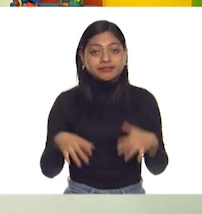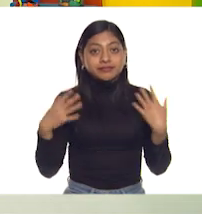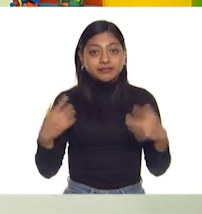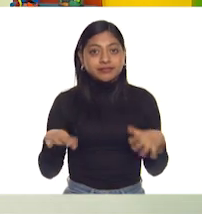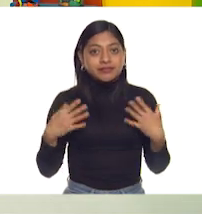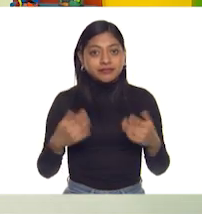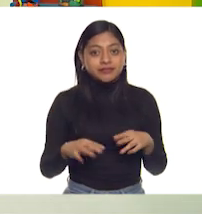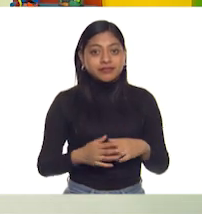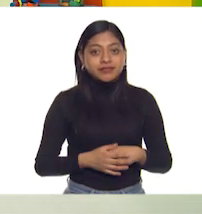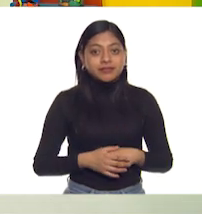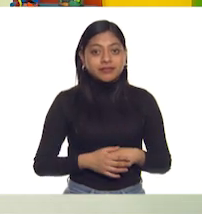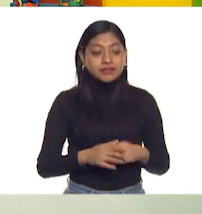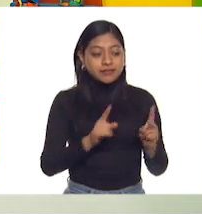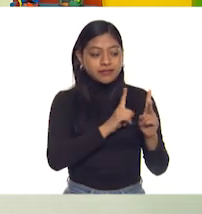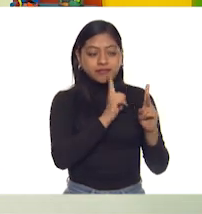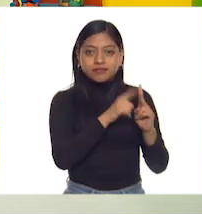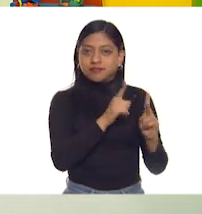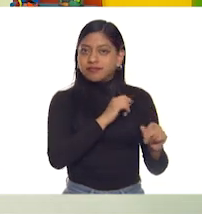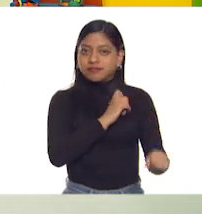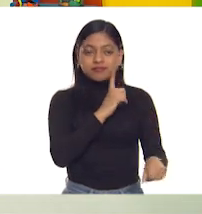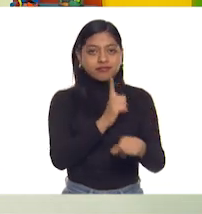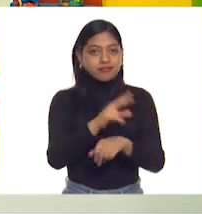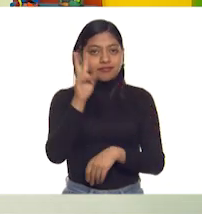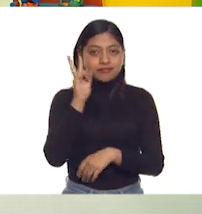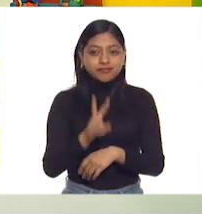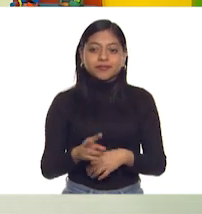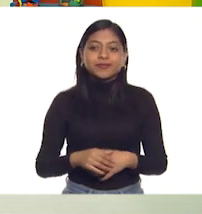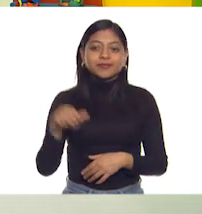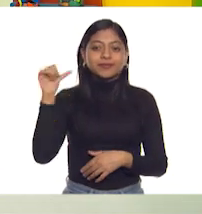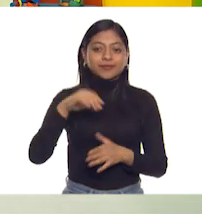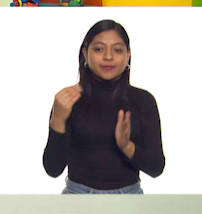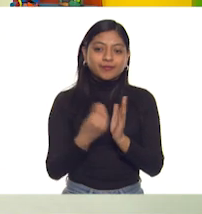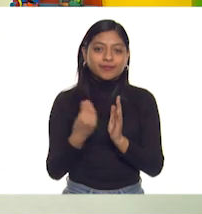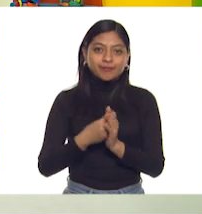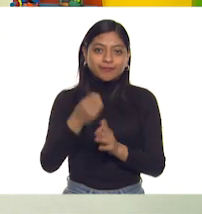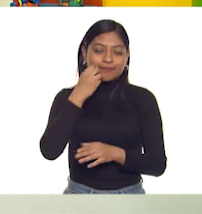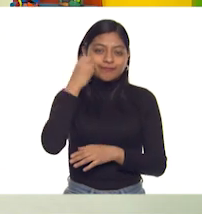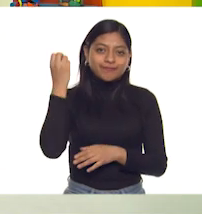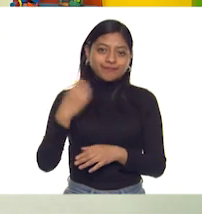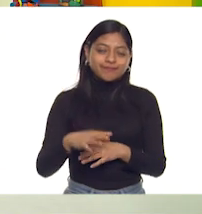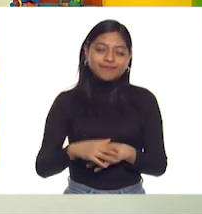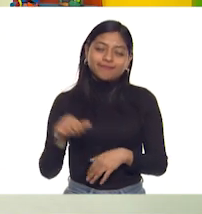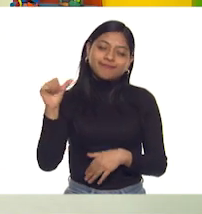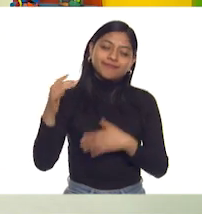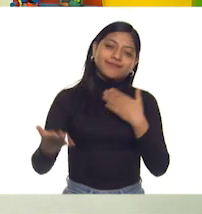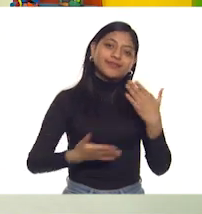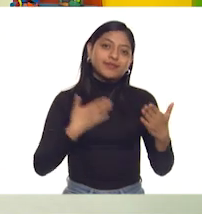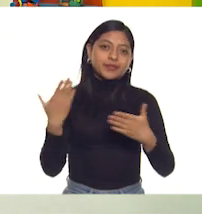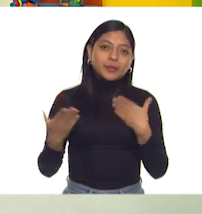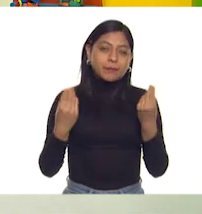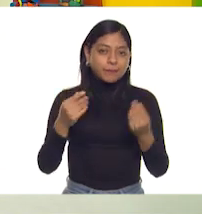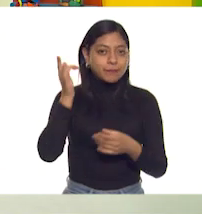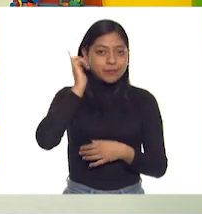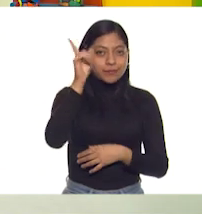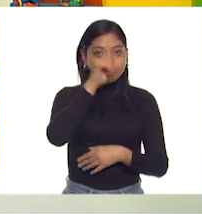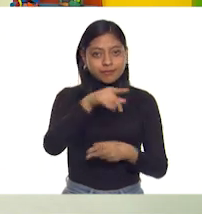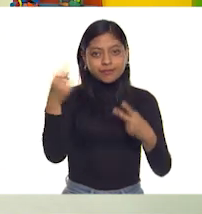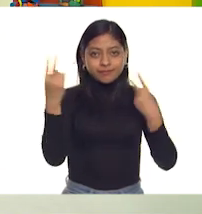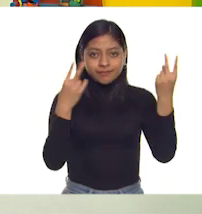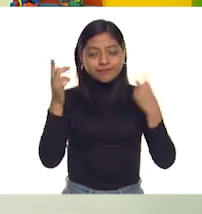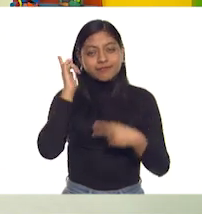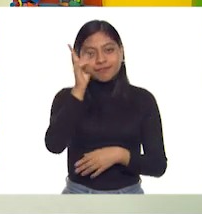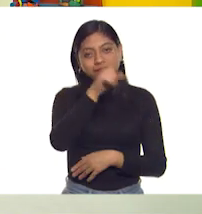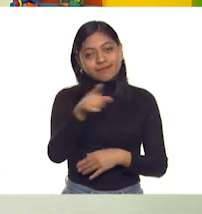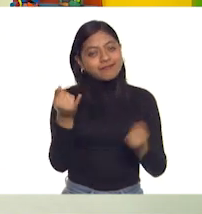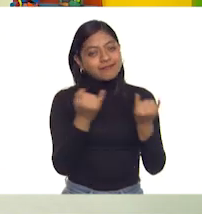bárbara, eh! Invitados de lujo, como siempre. ¡Qué sesión tan maravillosa! La disfruté muchísimo y espero que allá en casa todas y todos